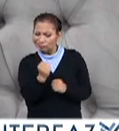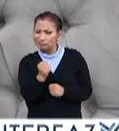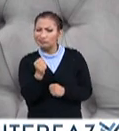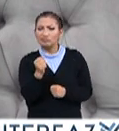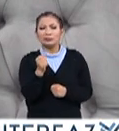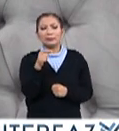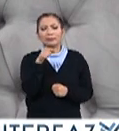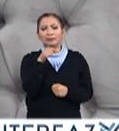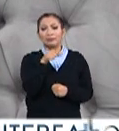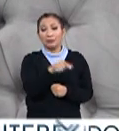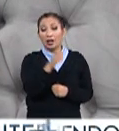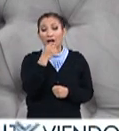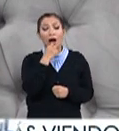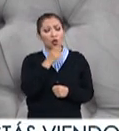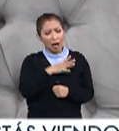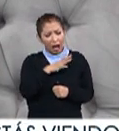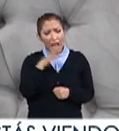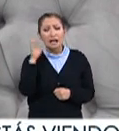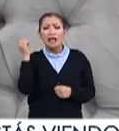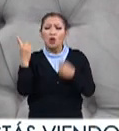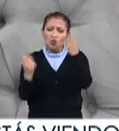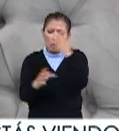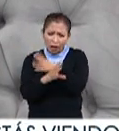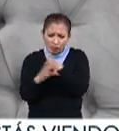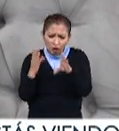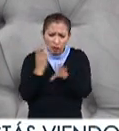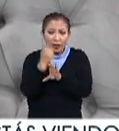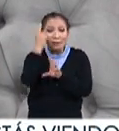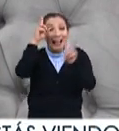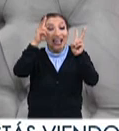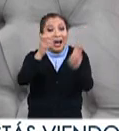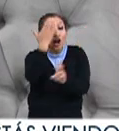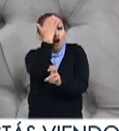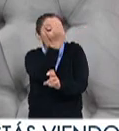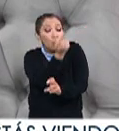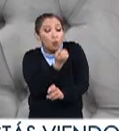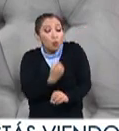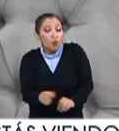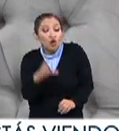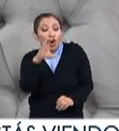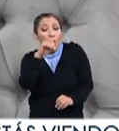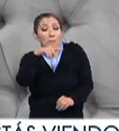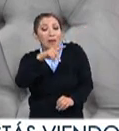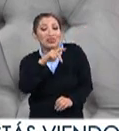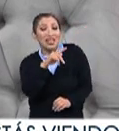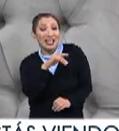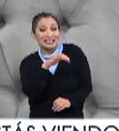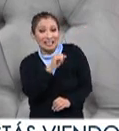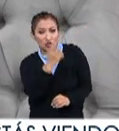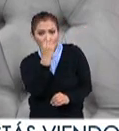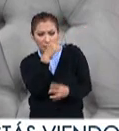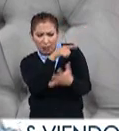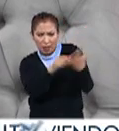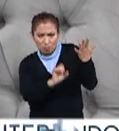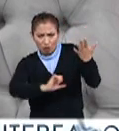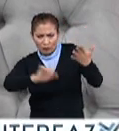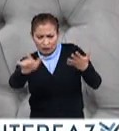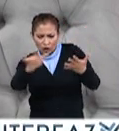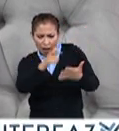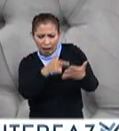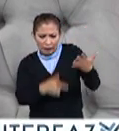que aunque hay algunos elementos para el tema de las competencias, de estas 9 competencias